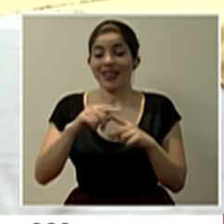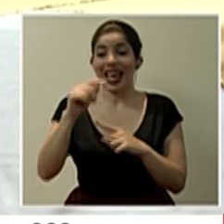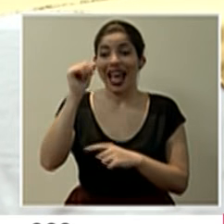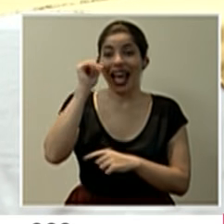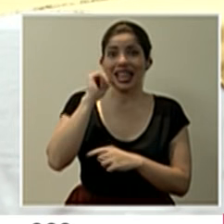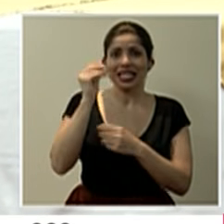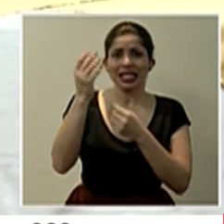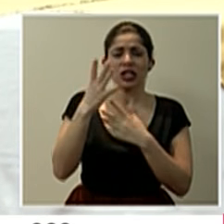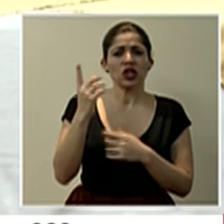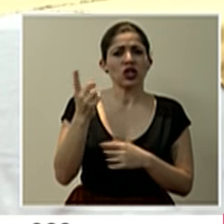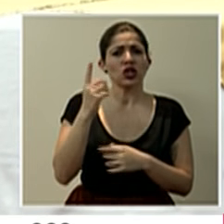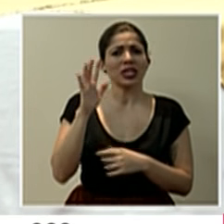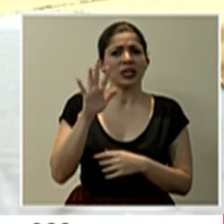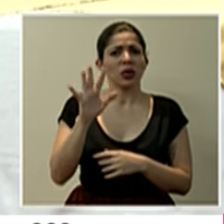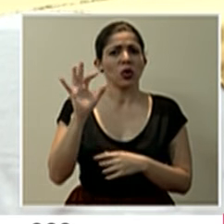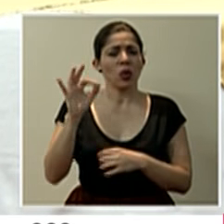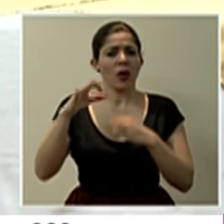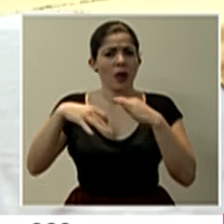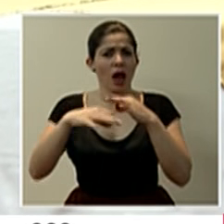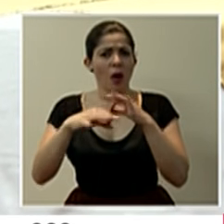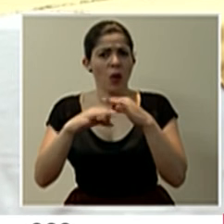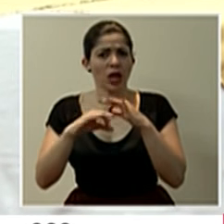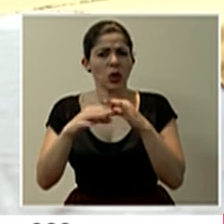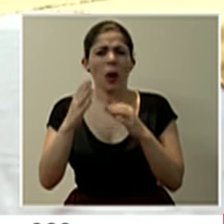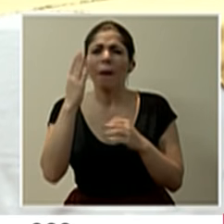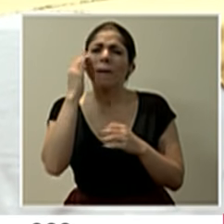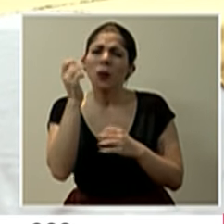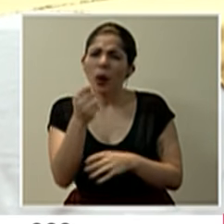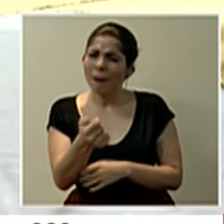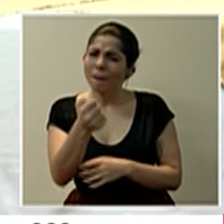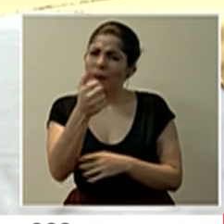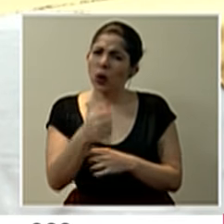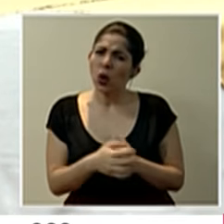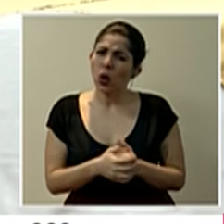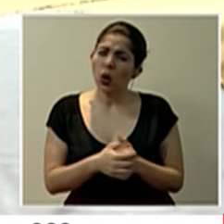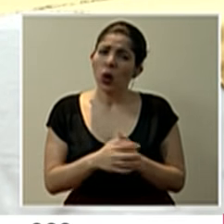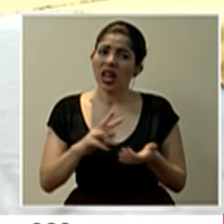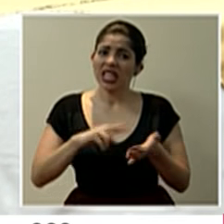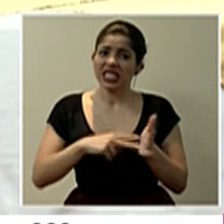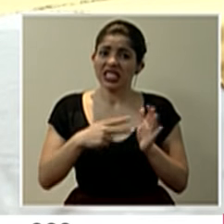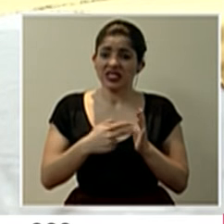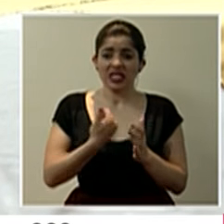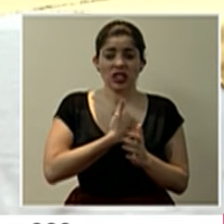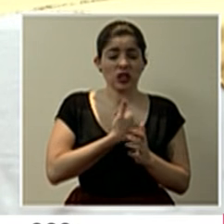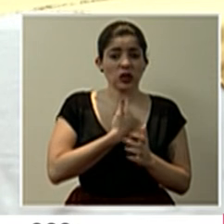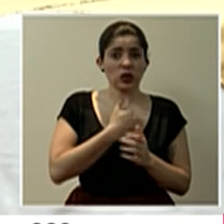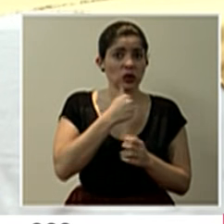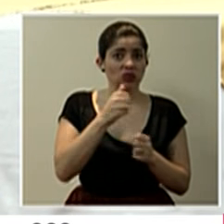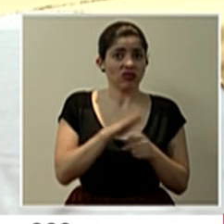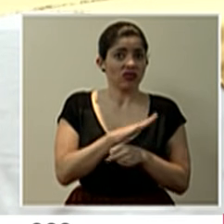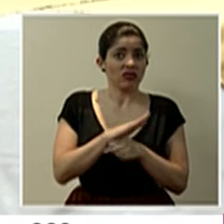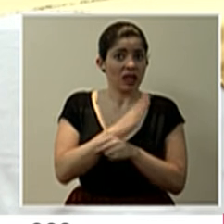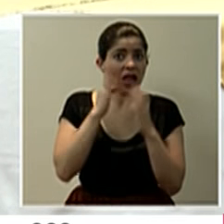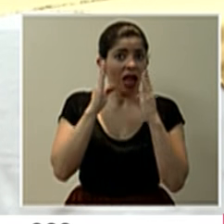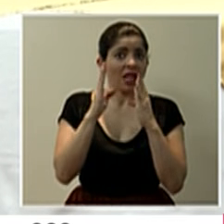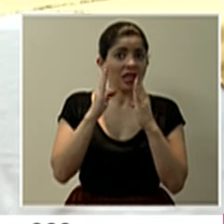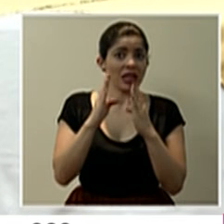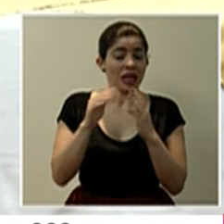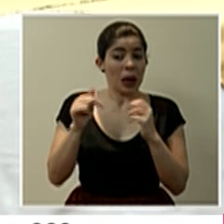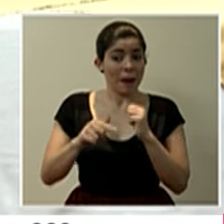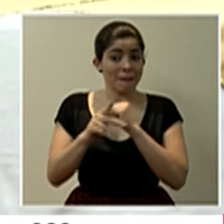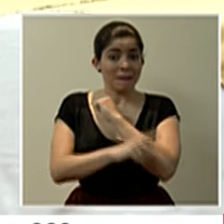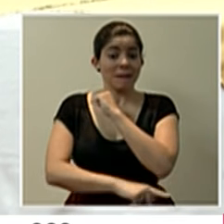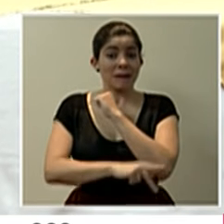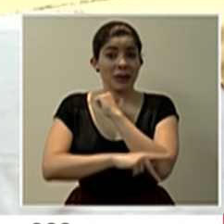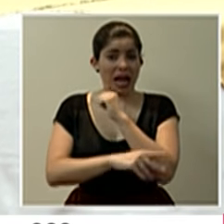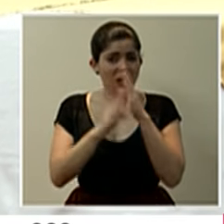reportaron solo 59 pruebas más. ¿Por qué son tan pocas? ¿Se debe a nuestra capacidad instalada? ¿Está el país